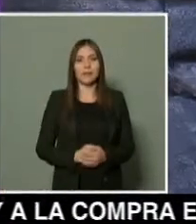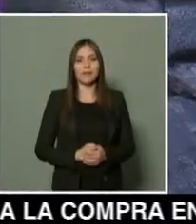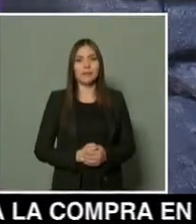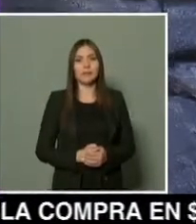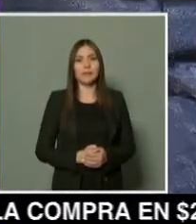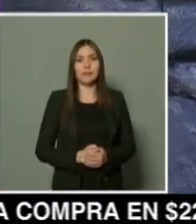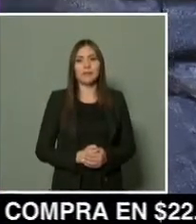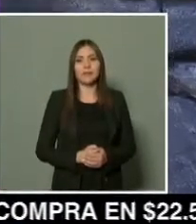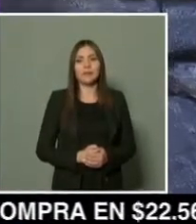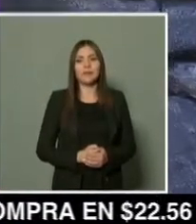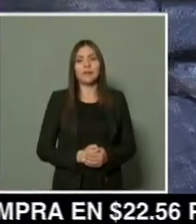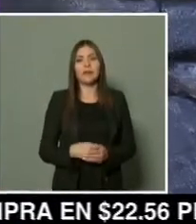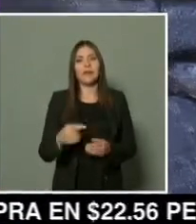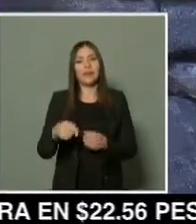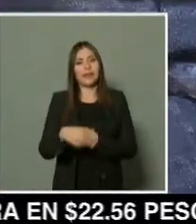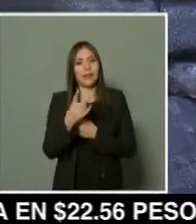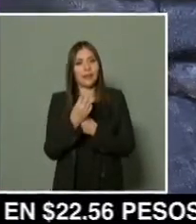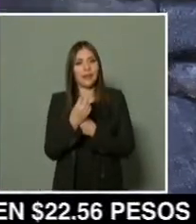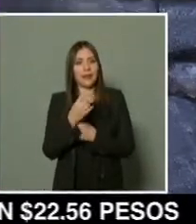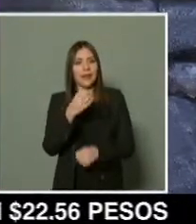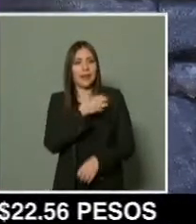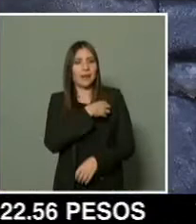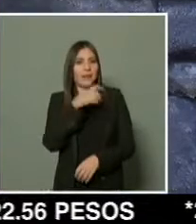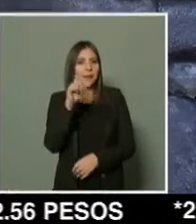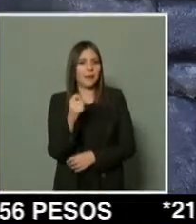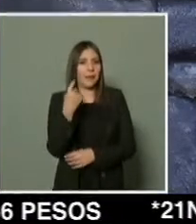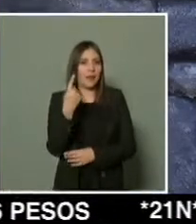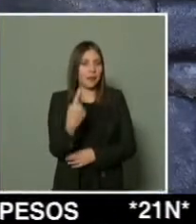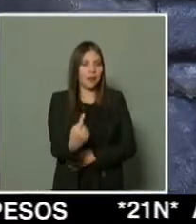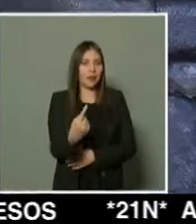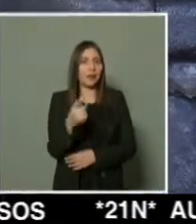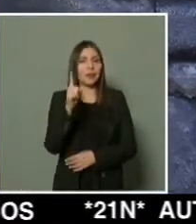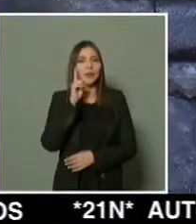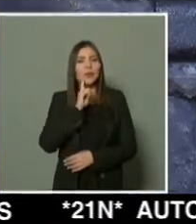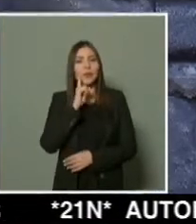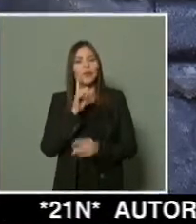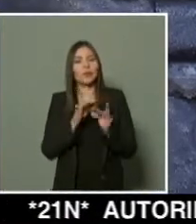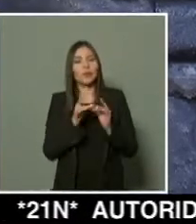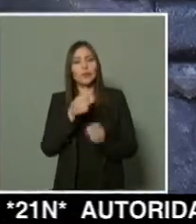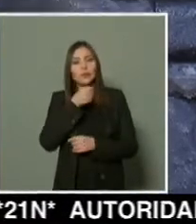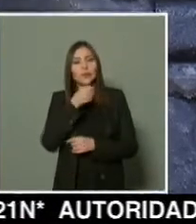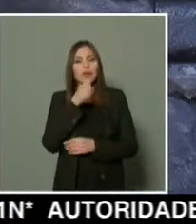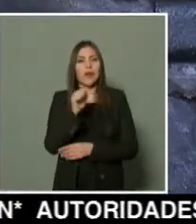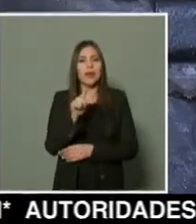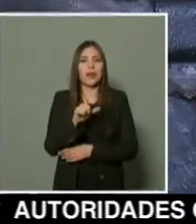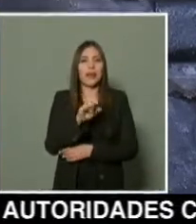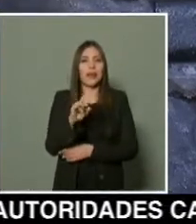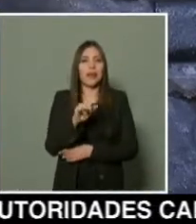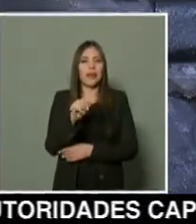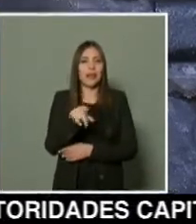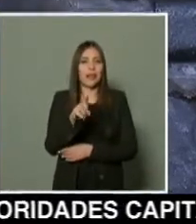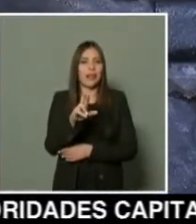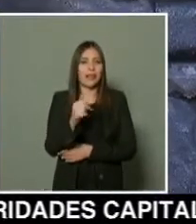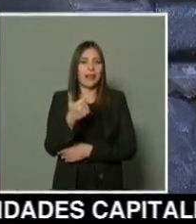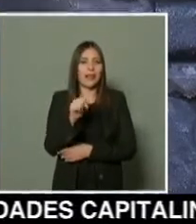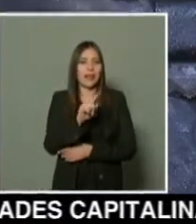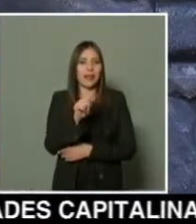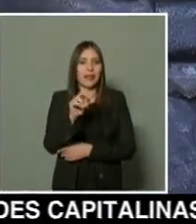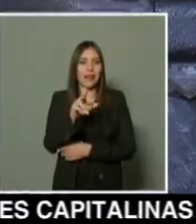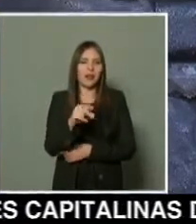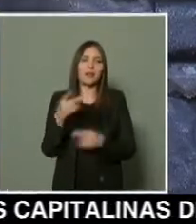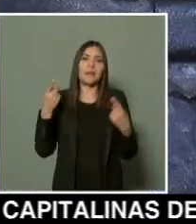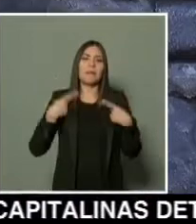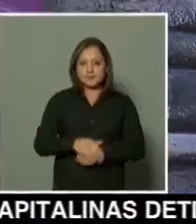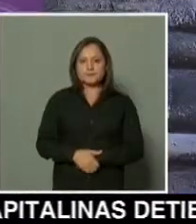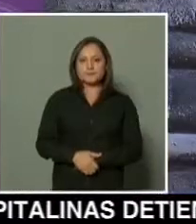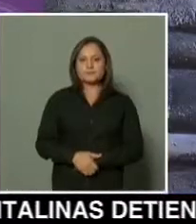Trón, del Partido Verde Ecologista de México. Dijo que los ciudadanos deben conocer sus derechos, así como los programas referentes